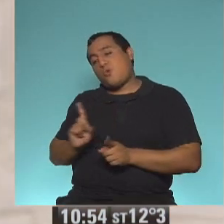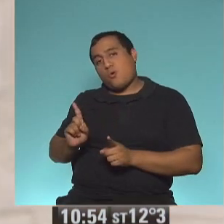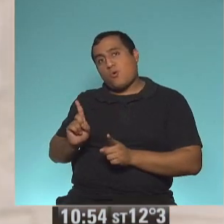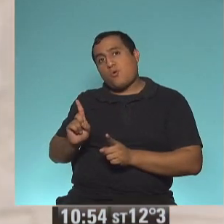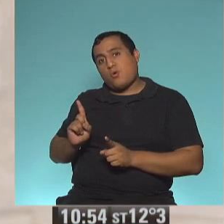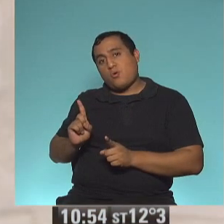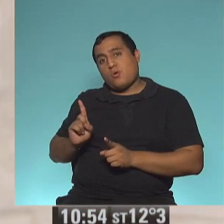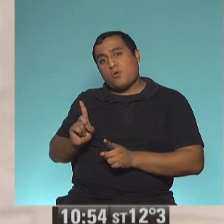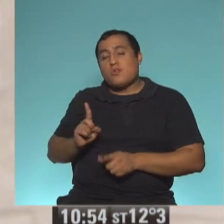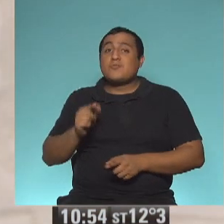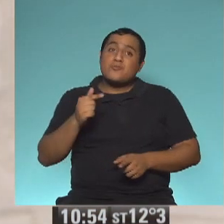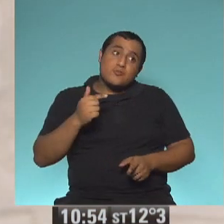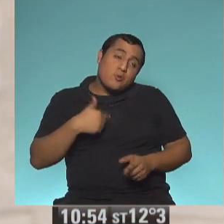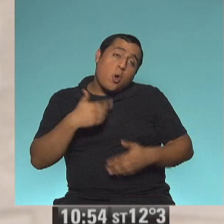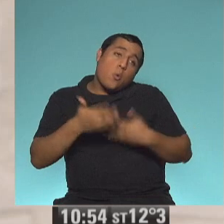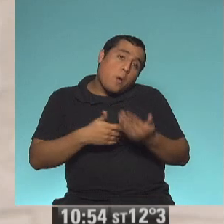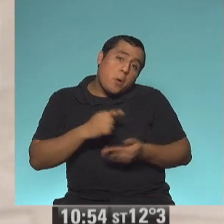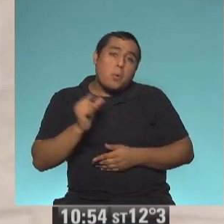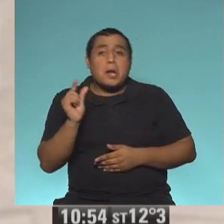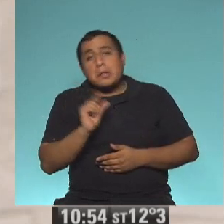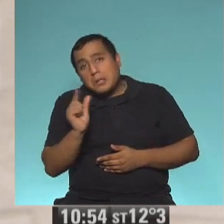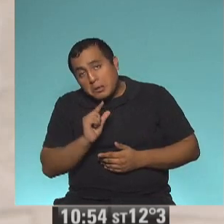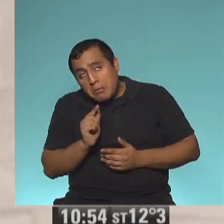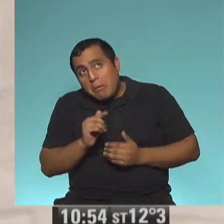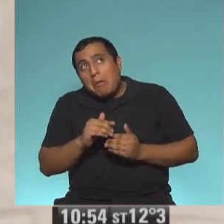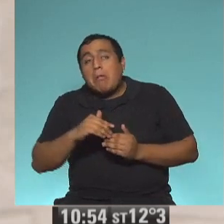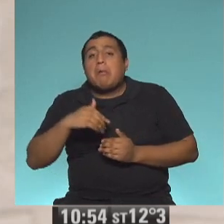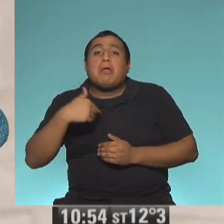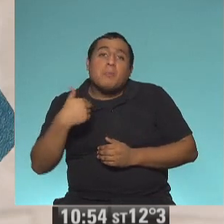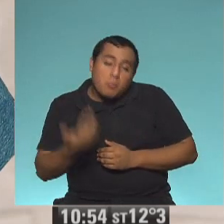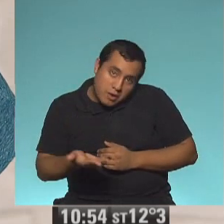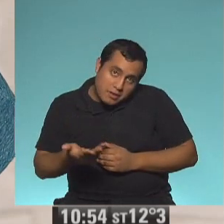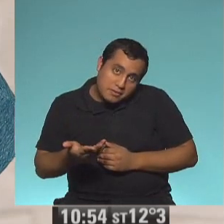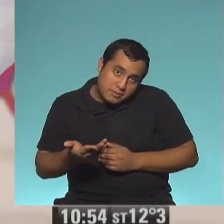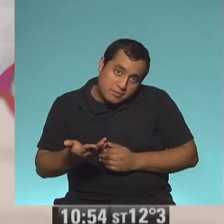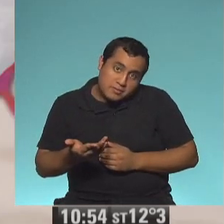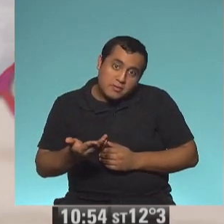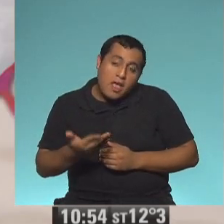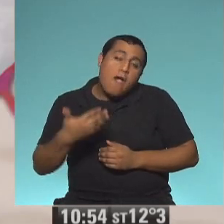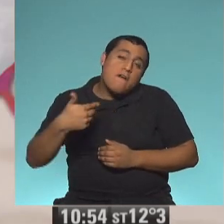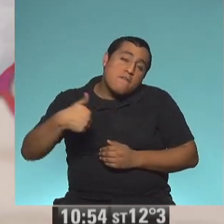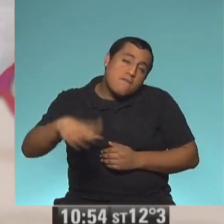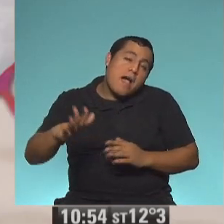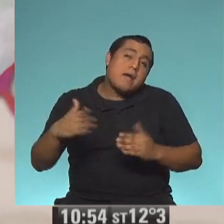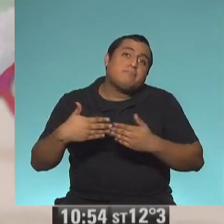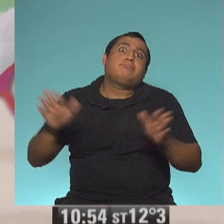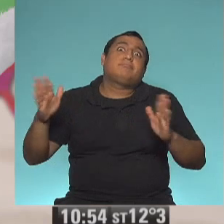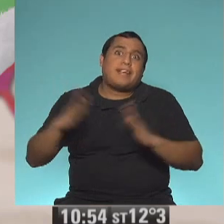Entonces yo juego un rato y después cuando pase toda la